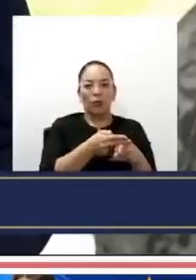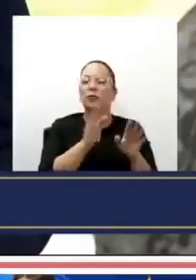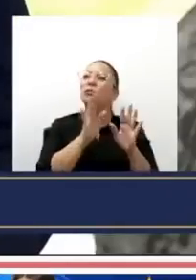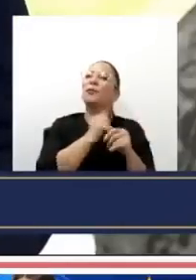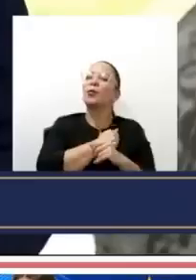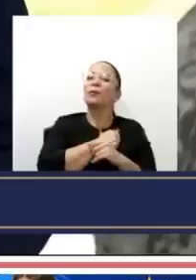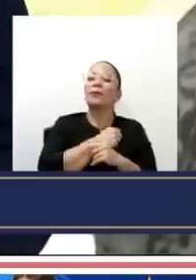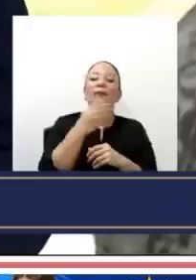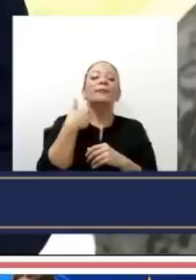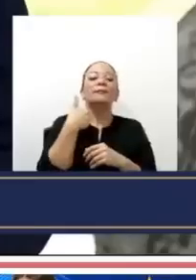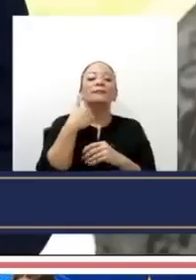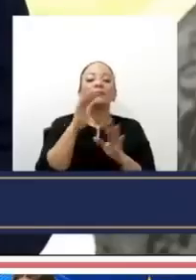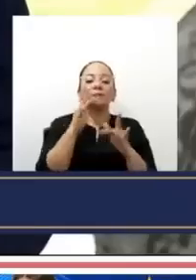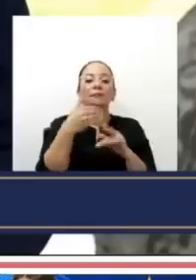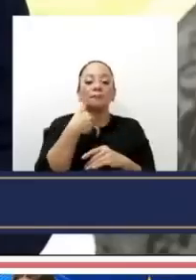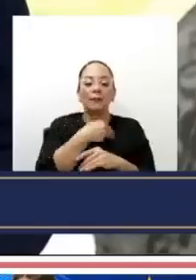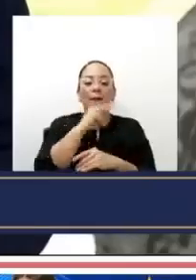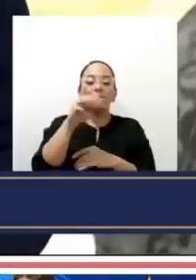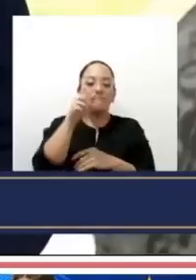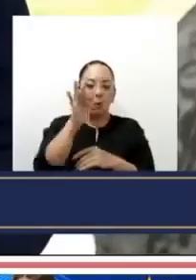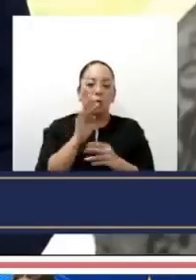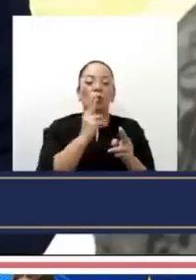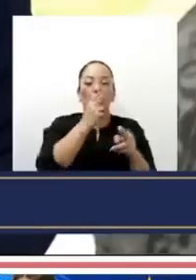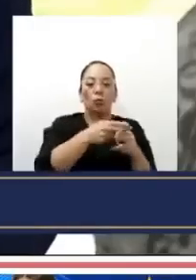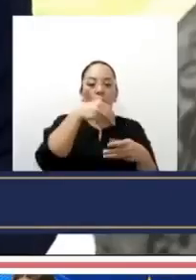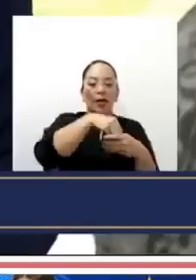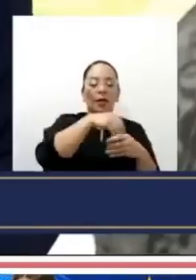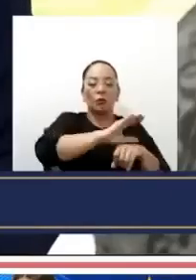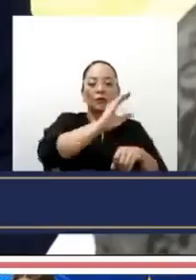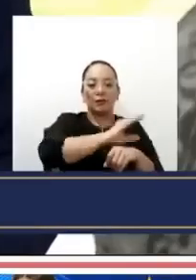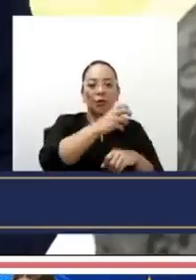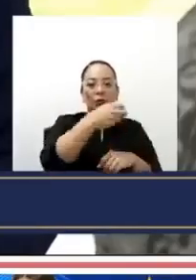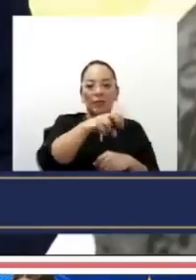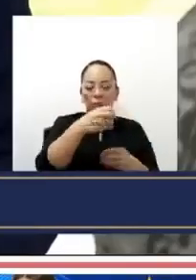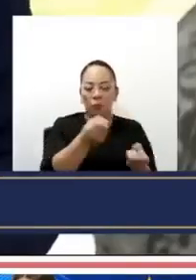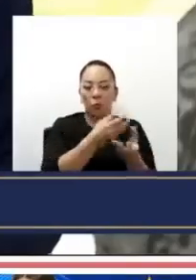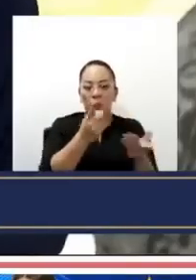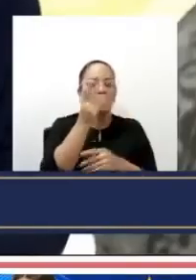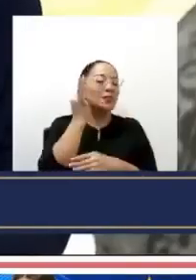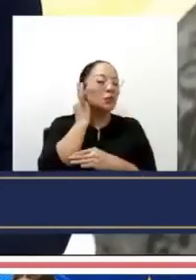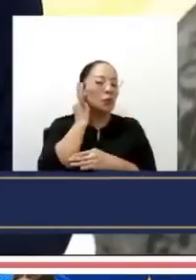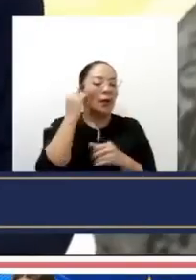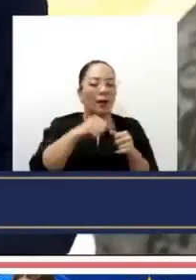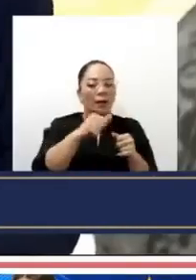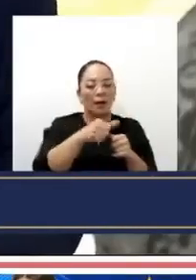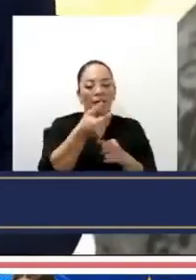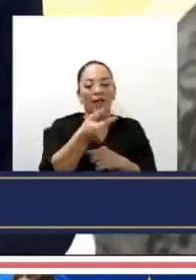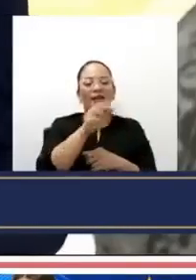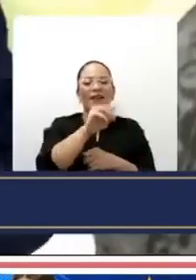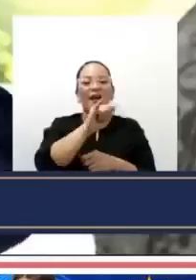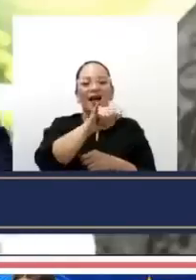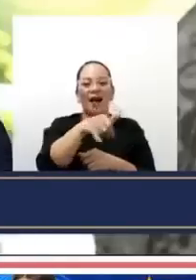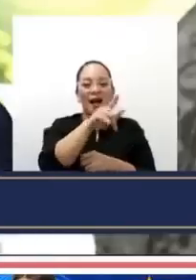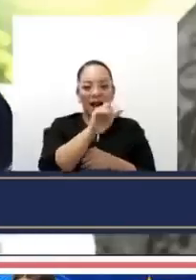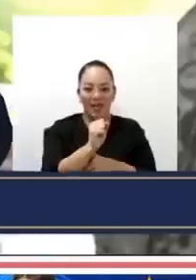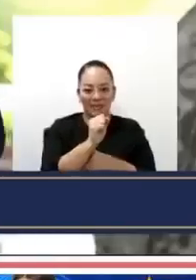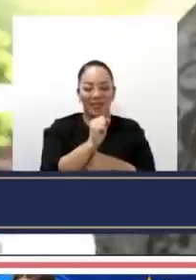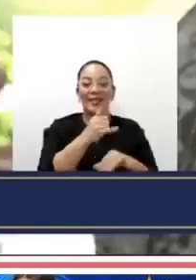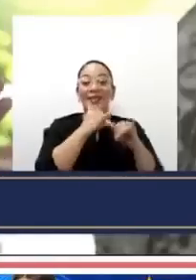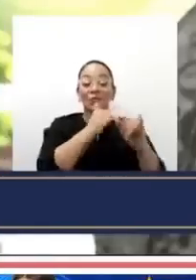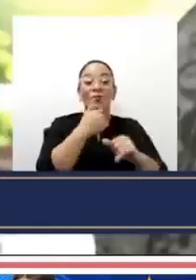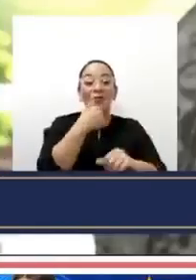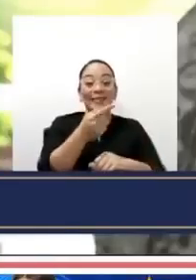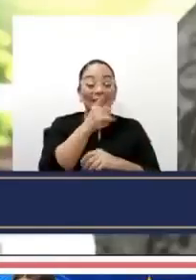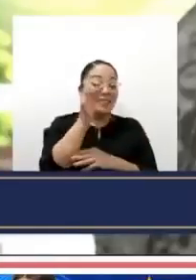el Ministerio de Obras Públicas nombró en el Consejo de Transporte Público a una señora apellido Grajales. Y la denuncia dice que